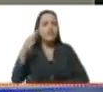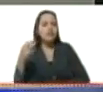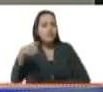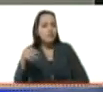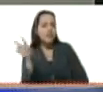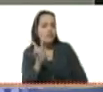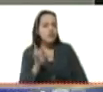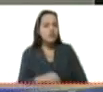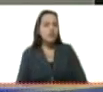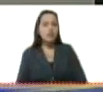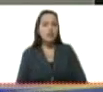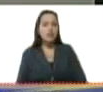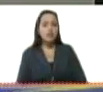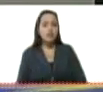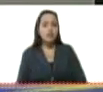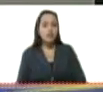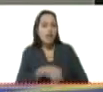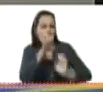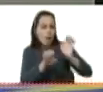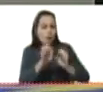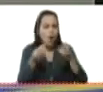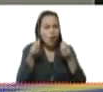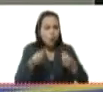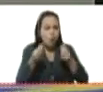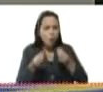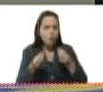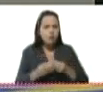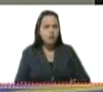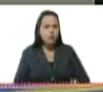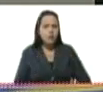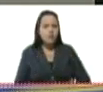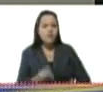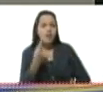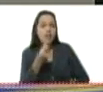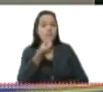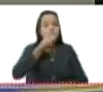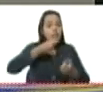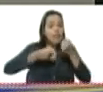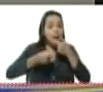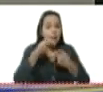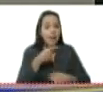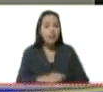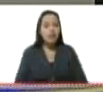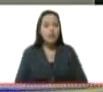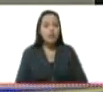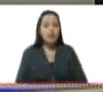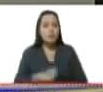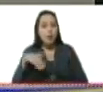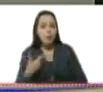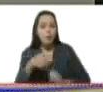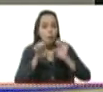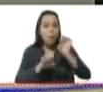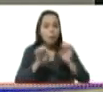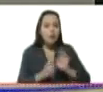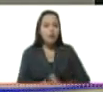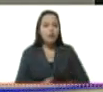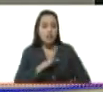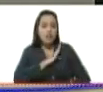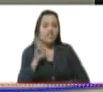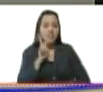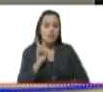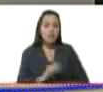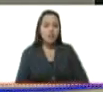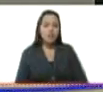Han pasado revista de todos los insumos, los reactivos que el país cuenta